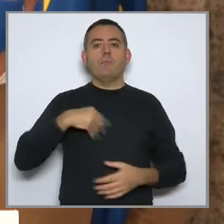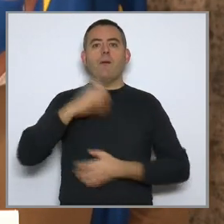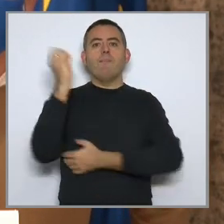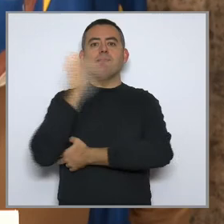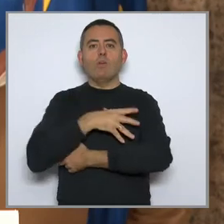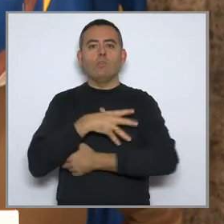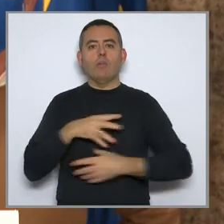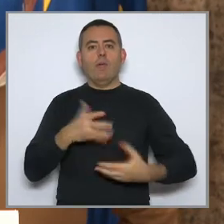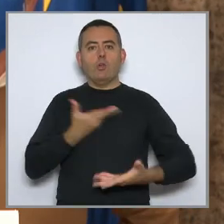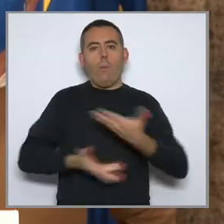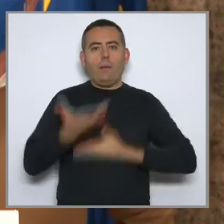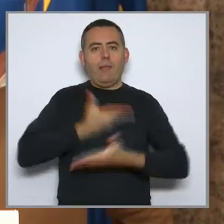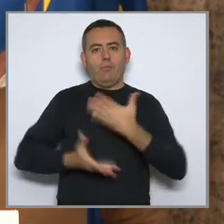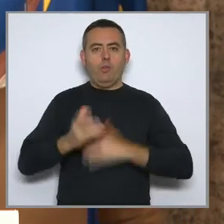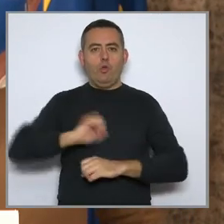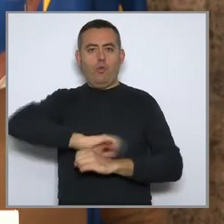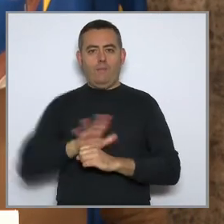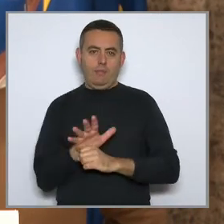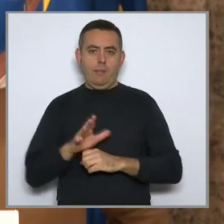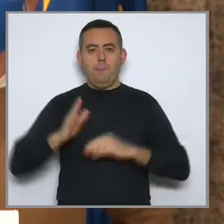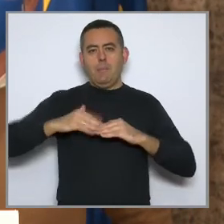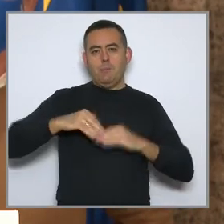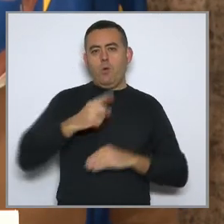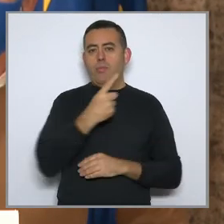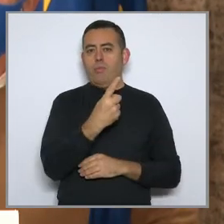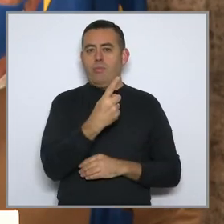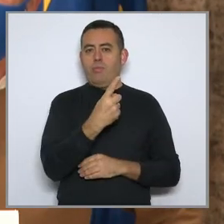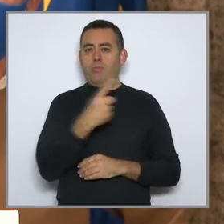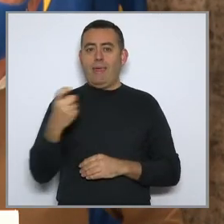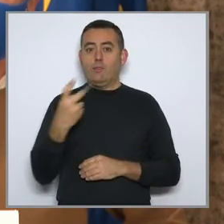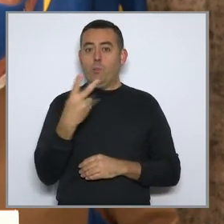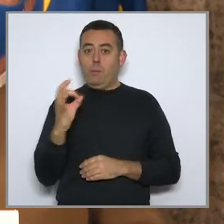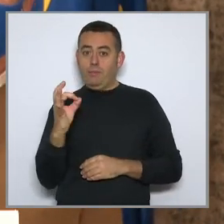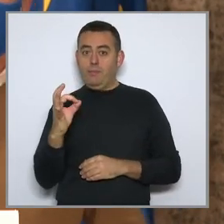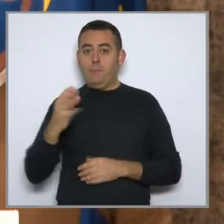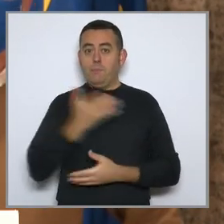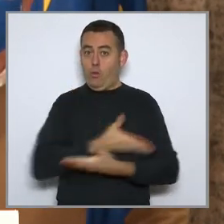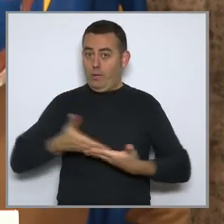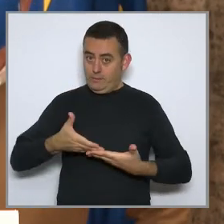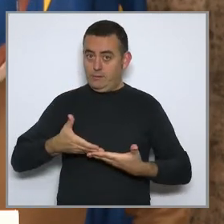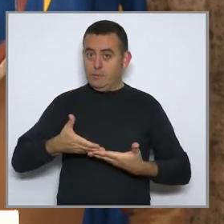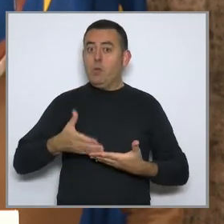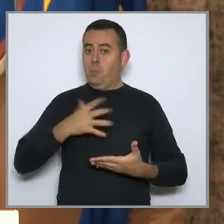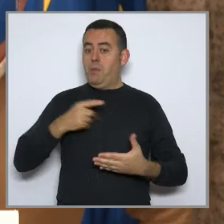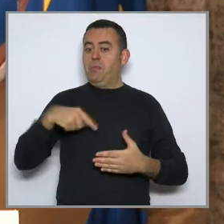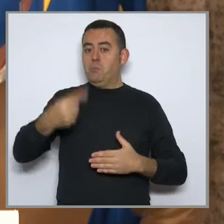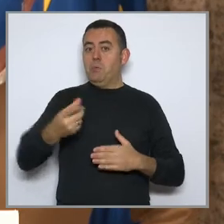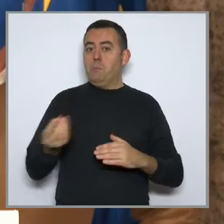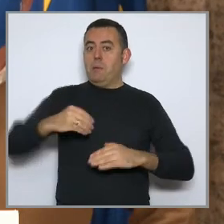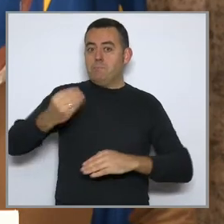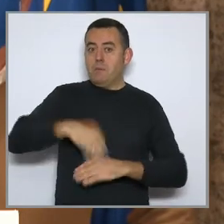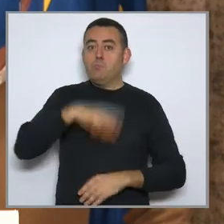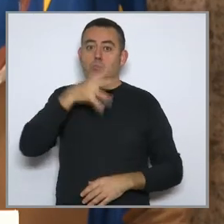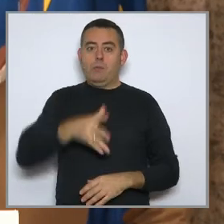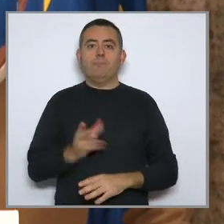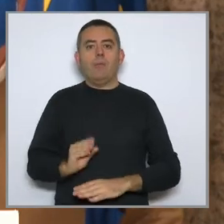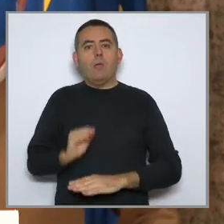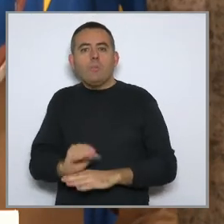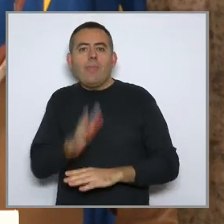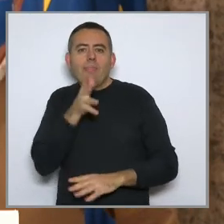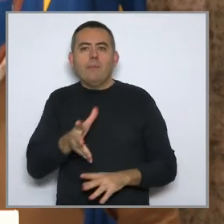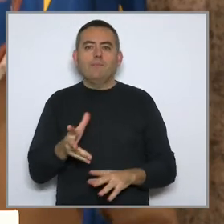de un mínimo de 120 millones, que podrá ser ampliado porque también se incorporarán ayudas a la artesanía,